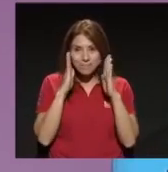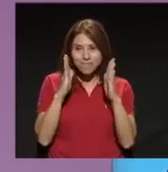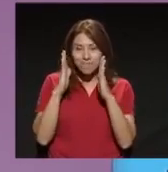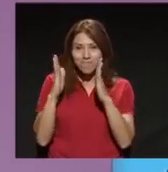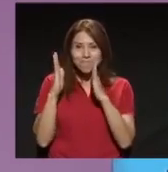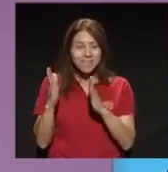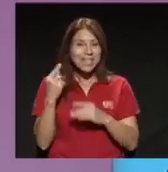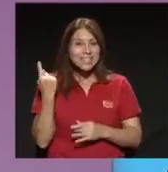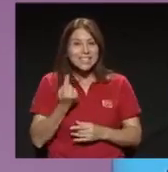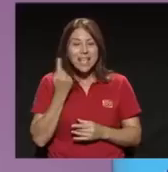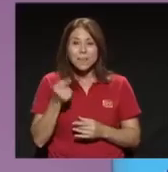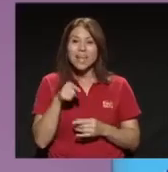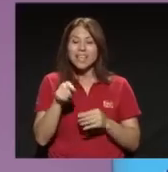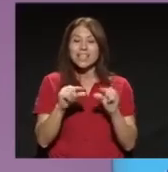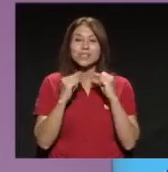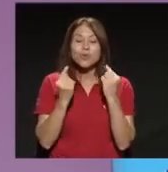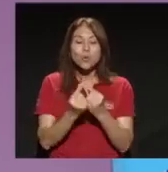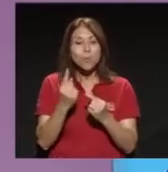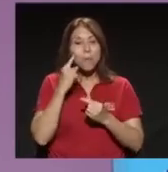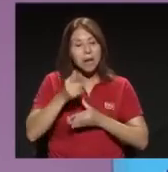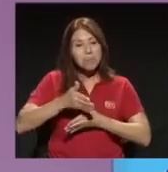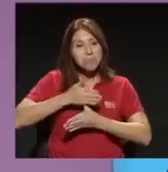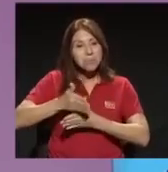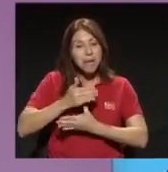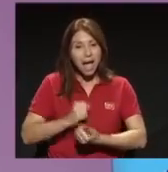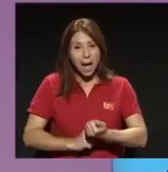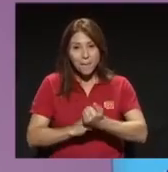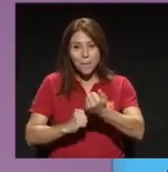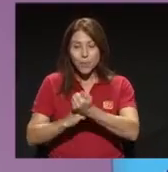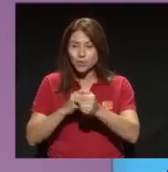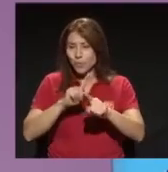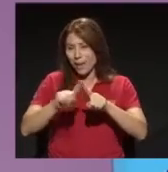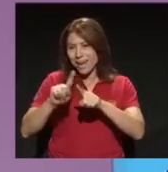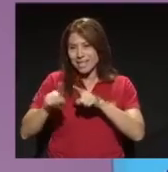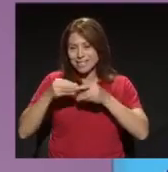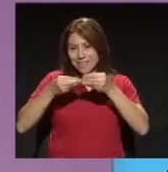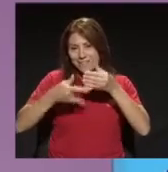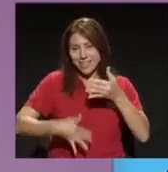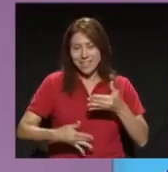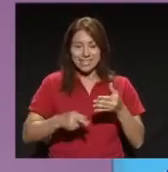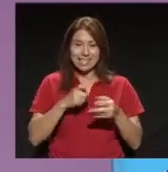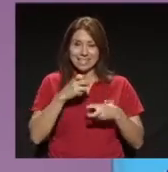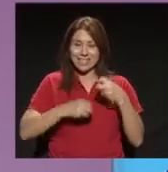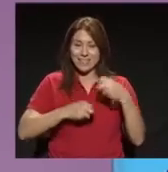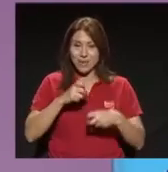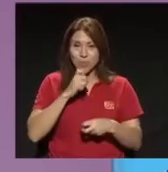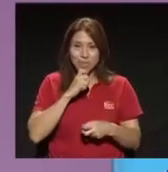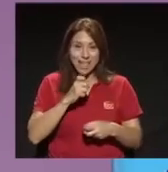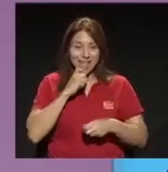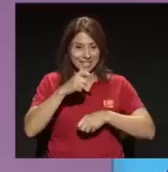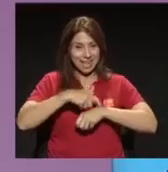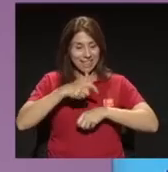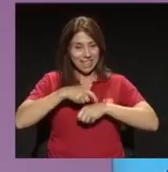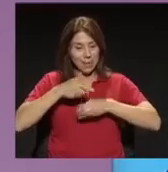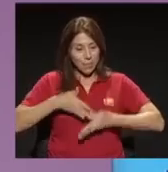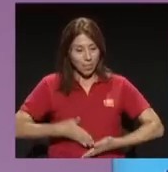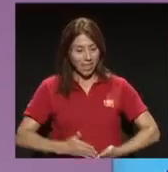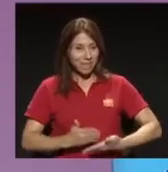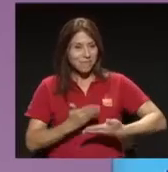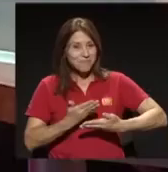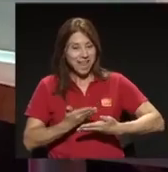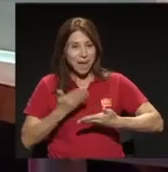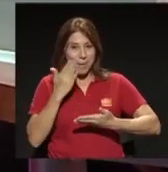es un grupo que firme de contención de apoyo para las miles de dificultades que tenemos en la maternidad pero